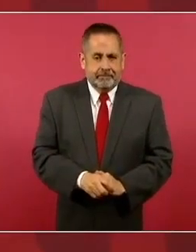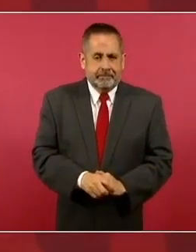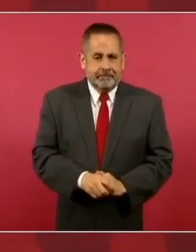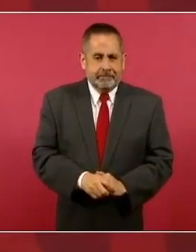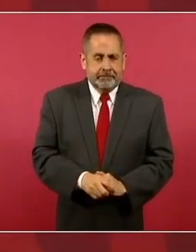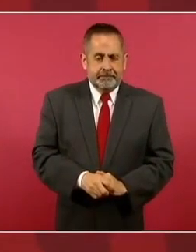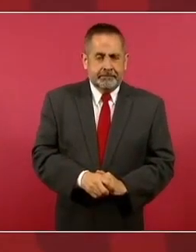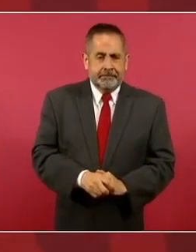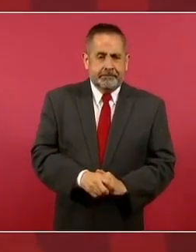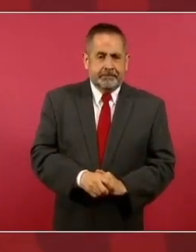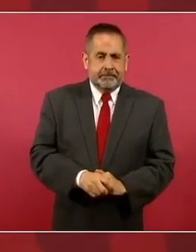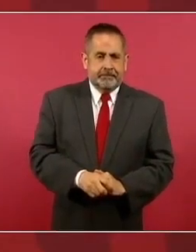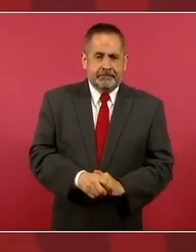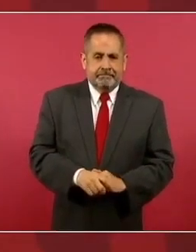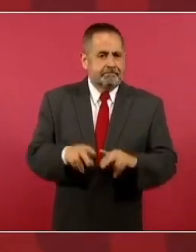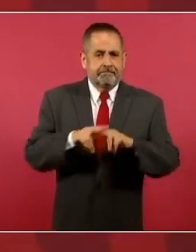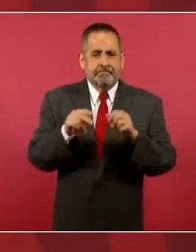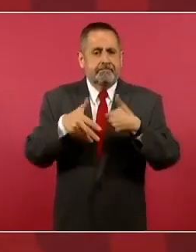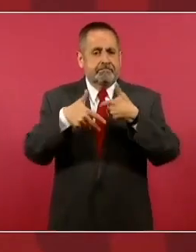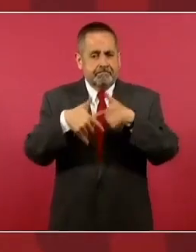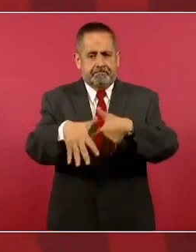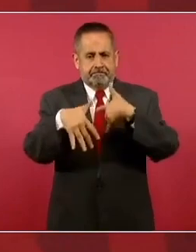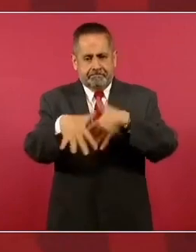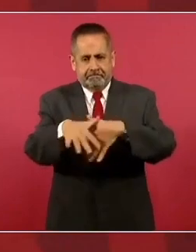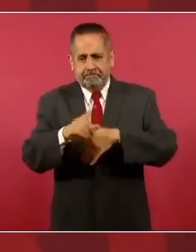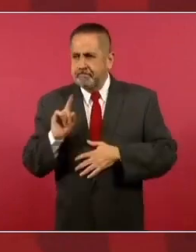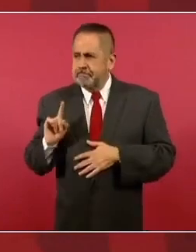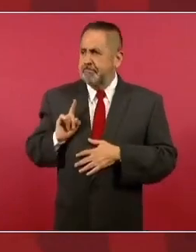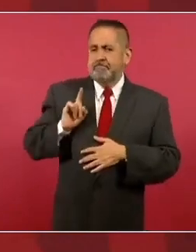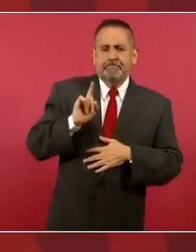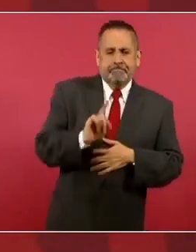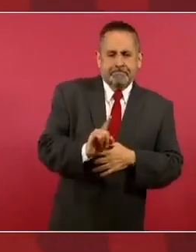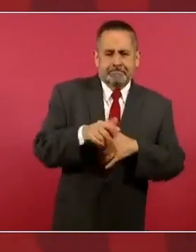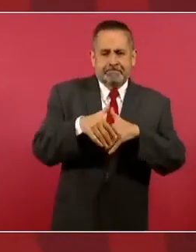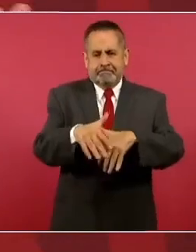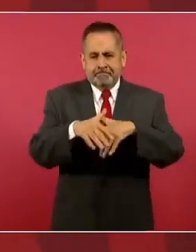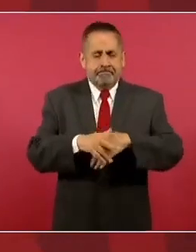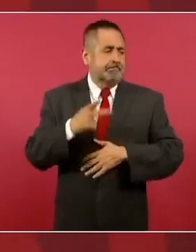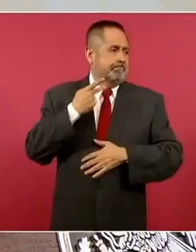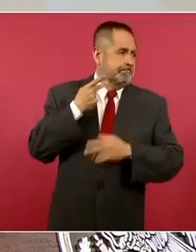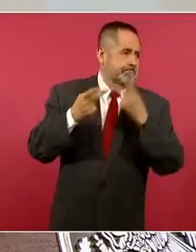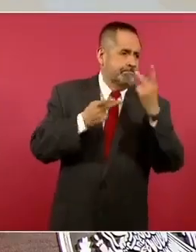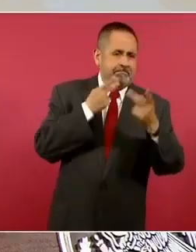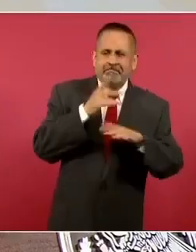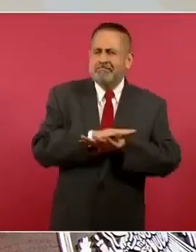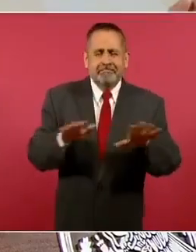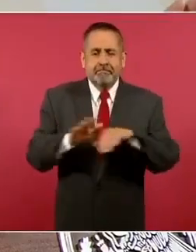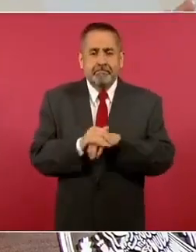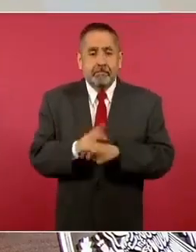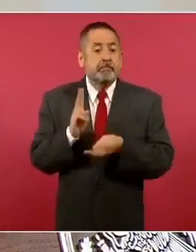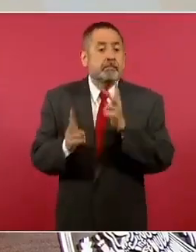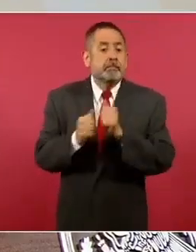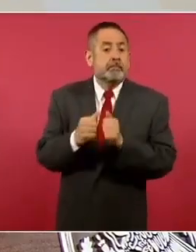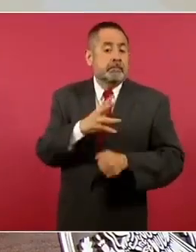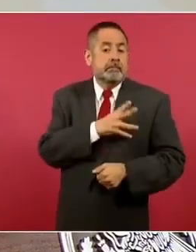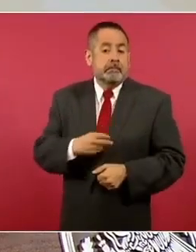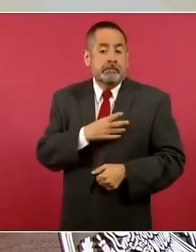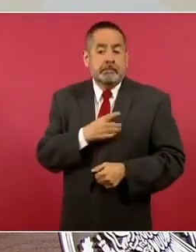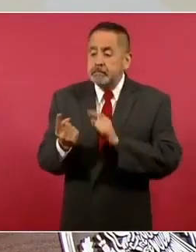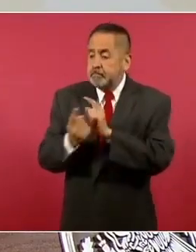ni en mítines ni hablar de política ni con mis hijos